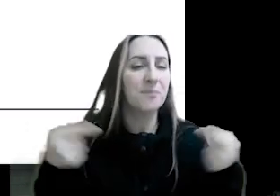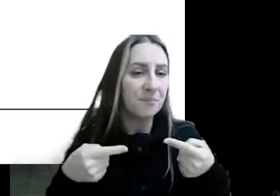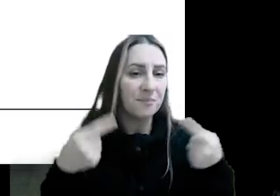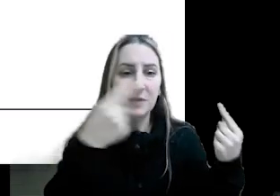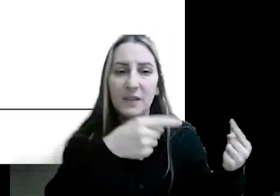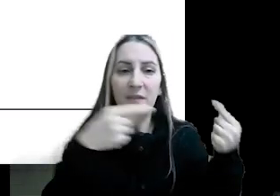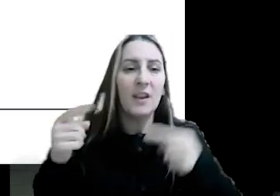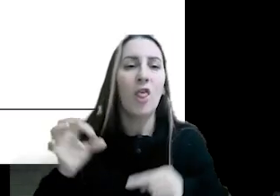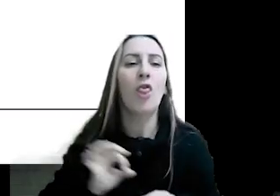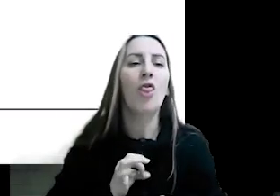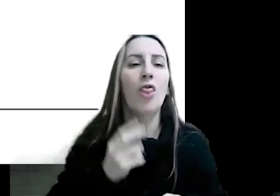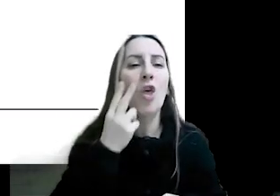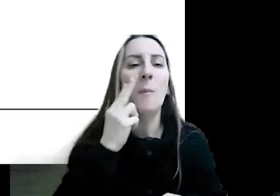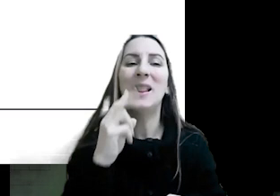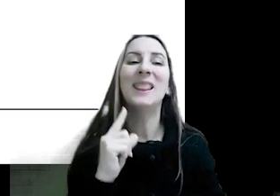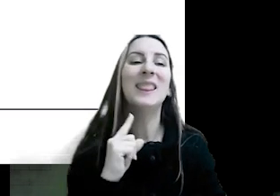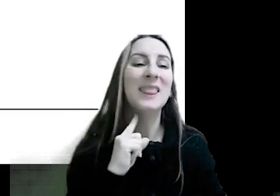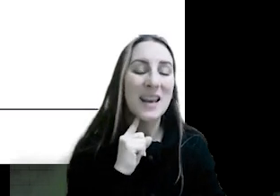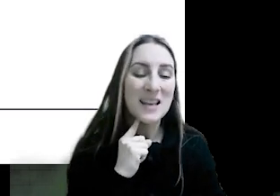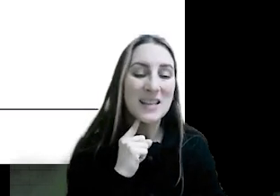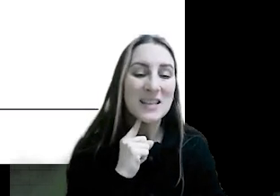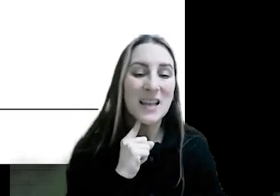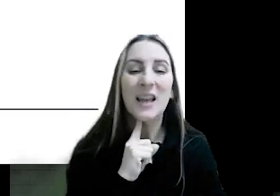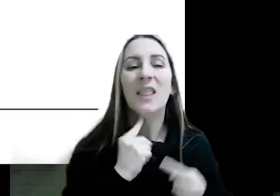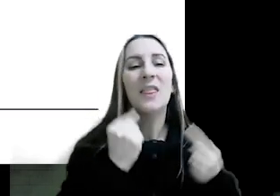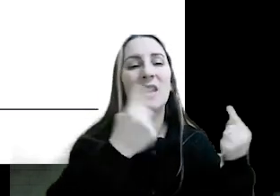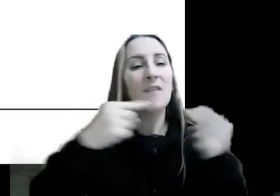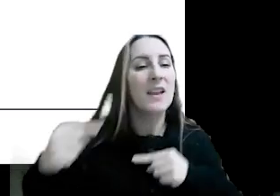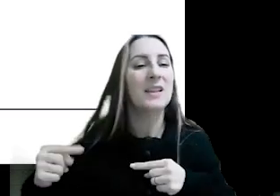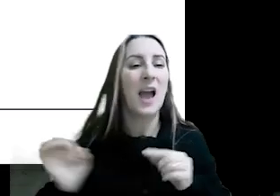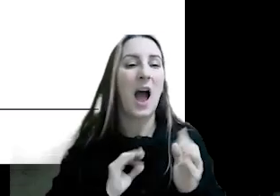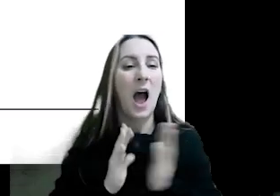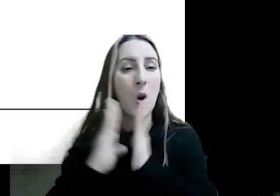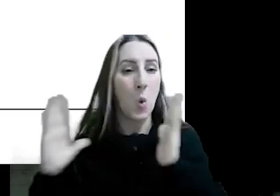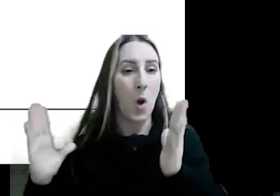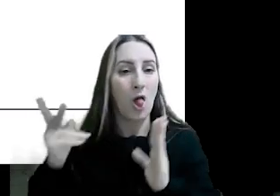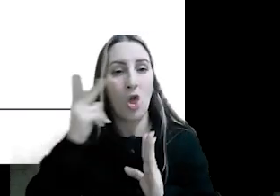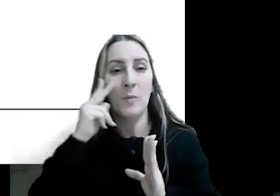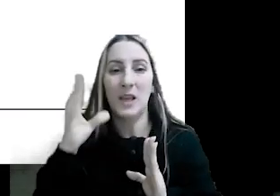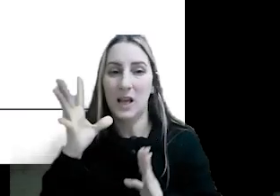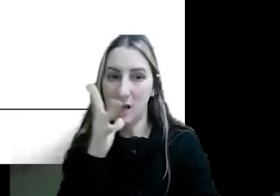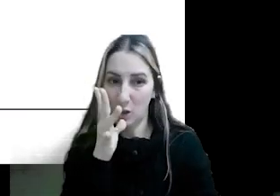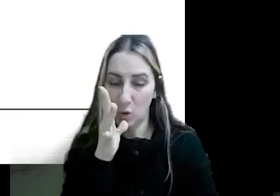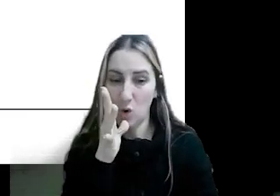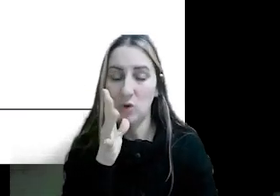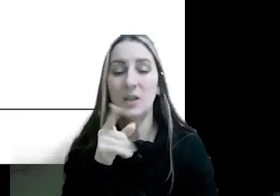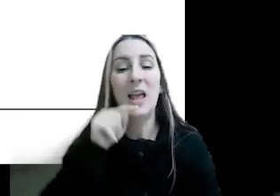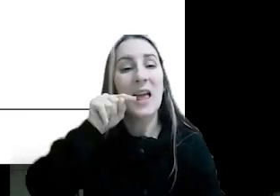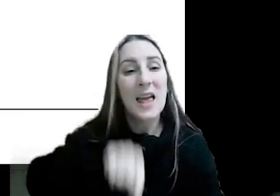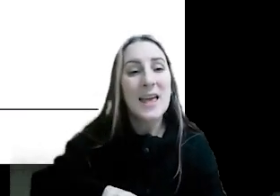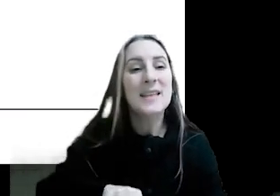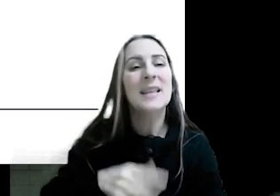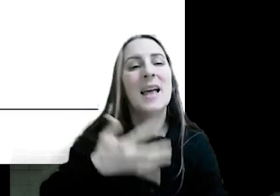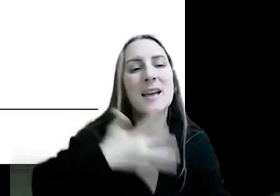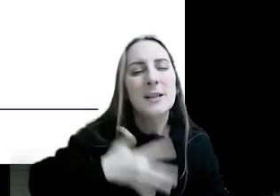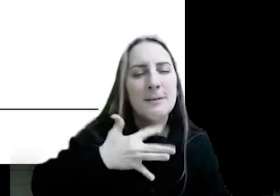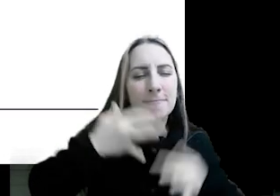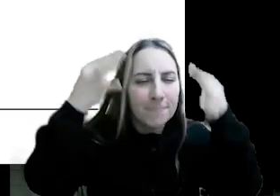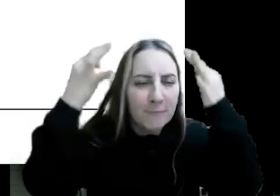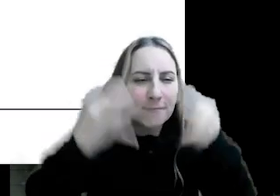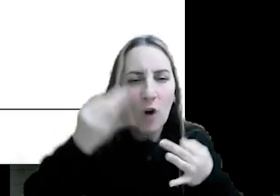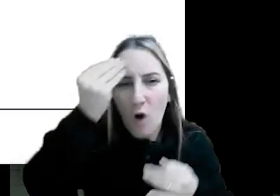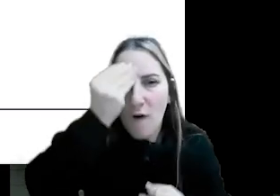anual 2013 de las que responden al ejercicio anual 2014, siendo esta la interpretación auténtica que resulta